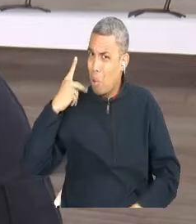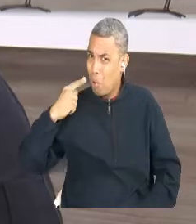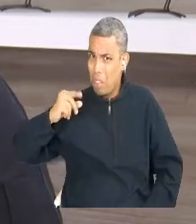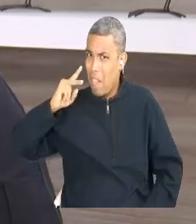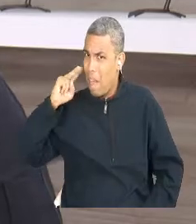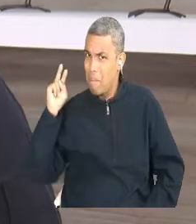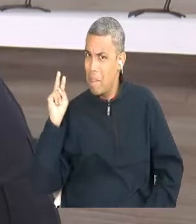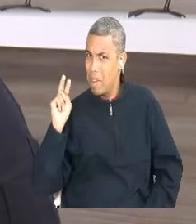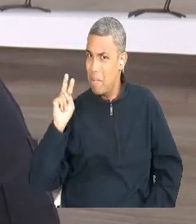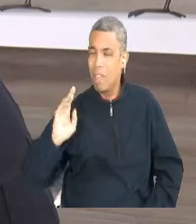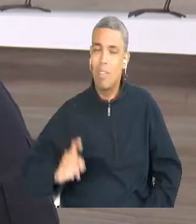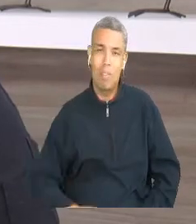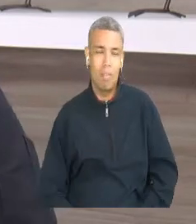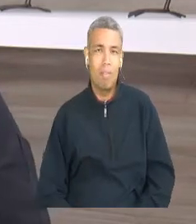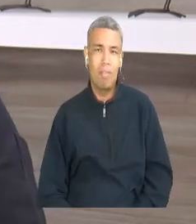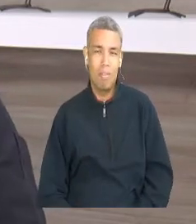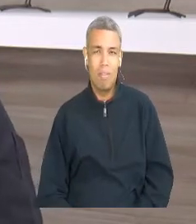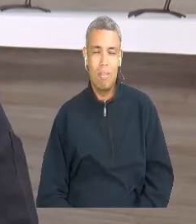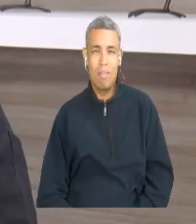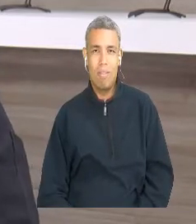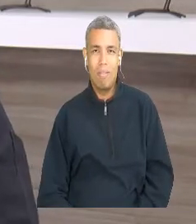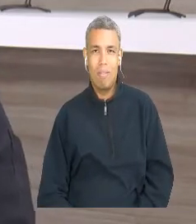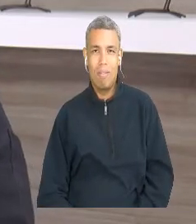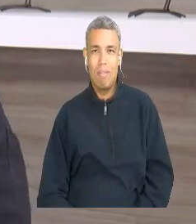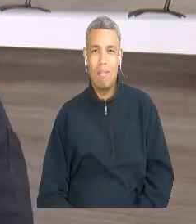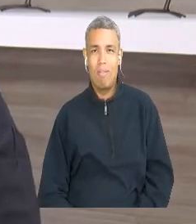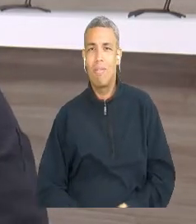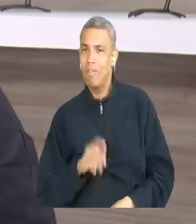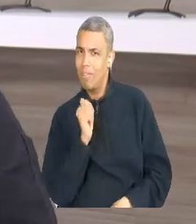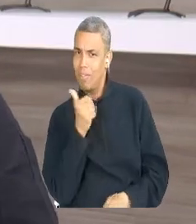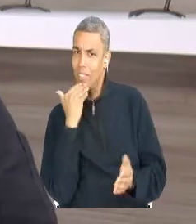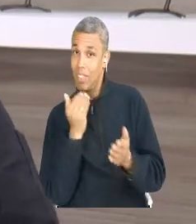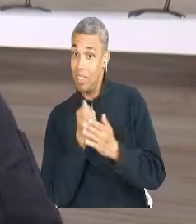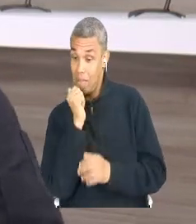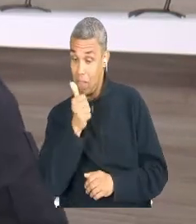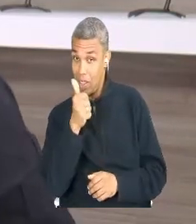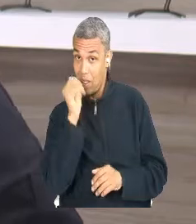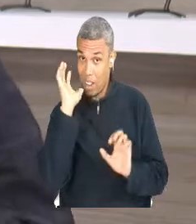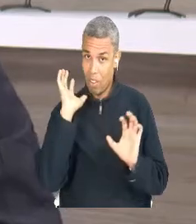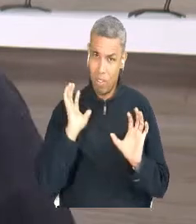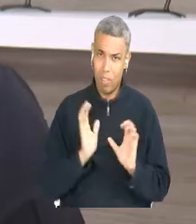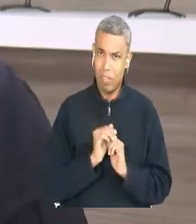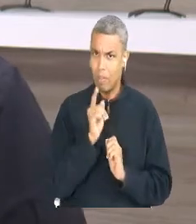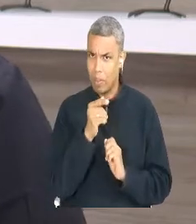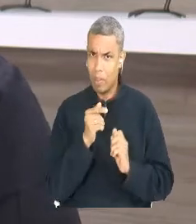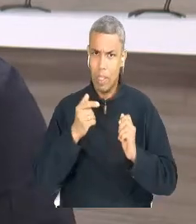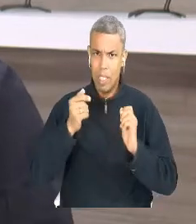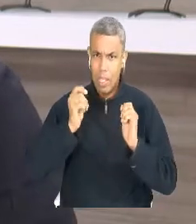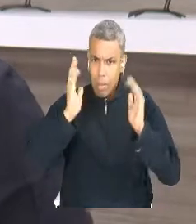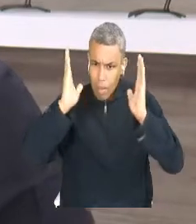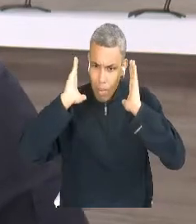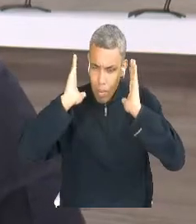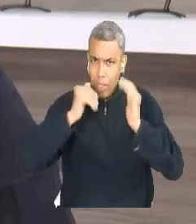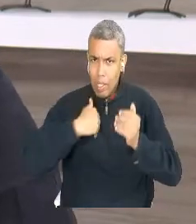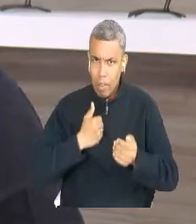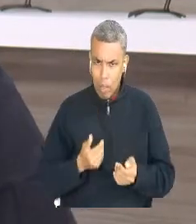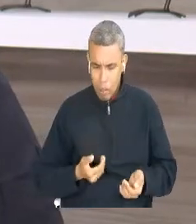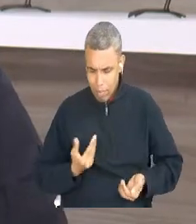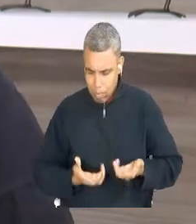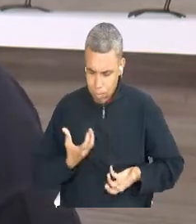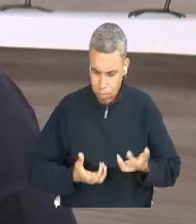Televisión. Ah, bueno, Nora, es la idea, es la idea. Que nos acompañe, que haga las recetas que preparamos acá y